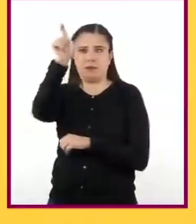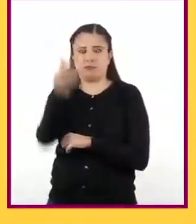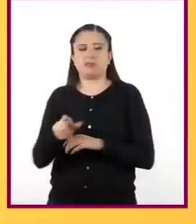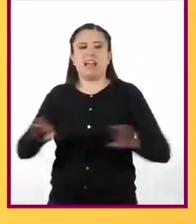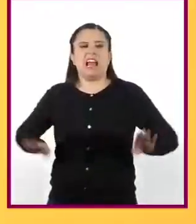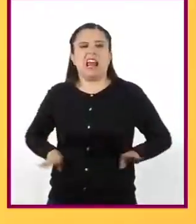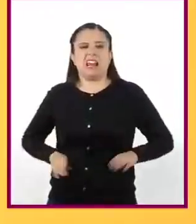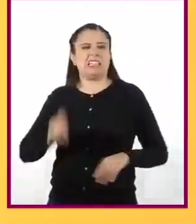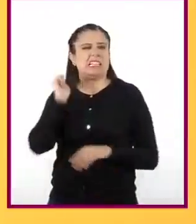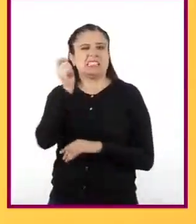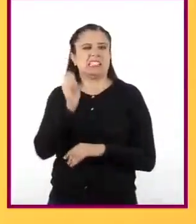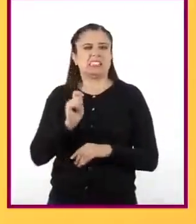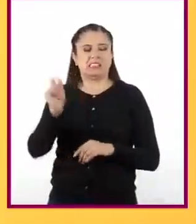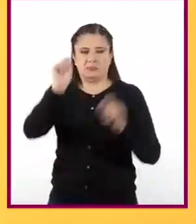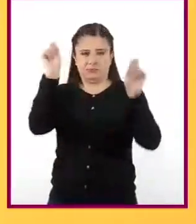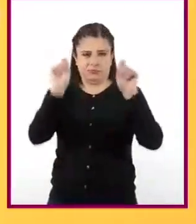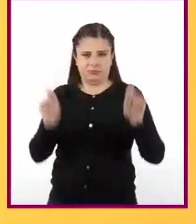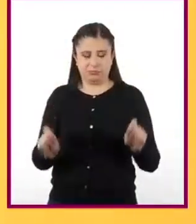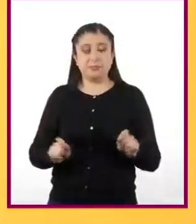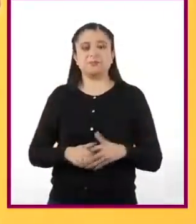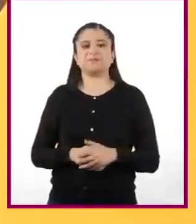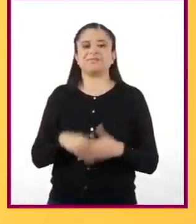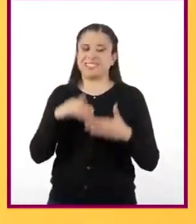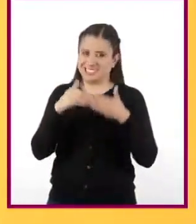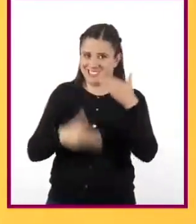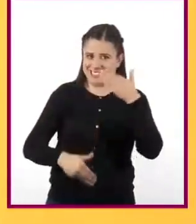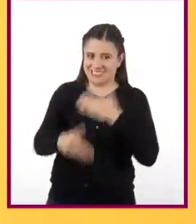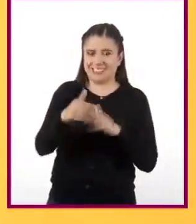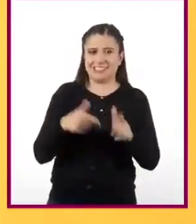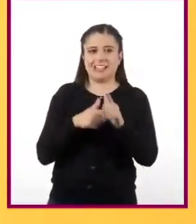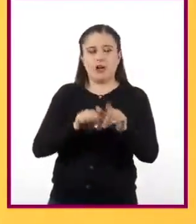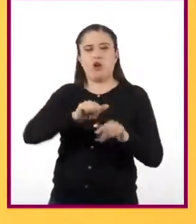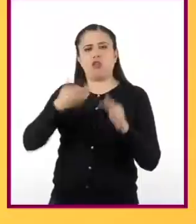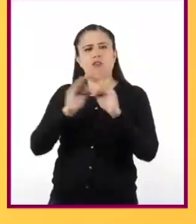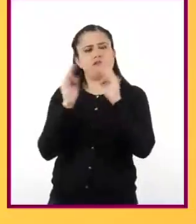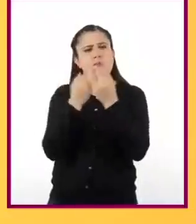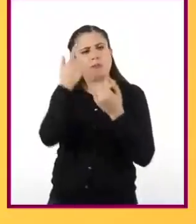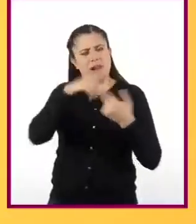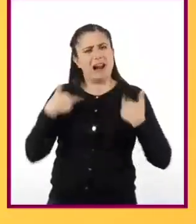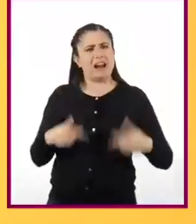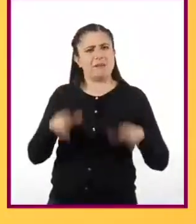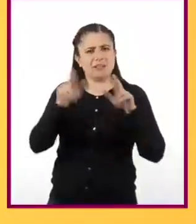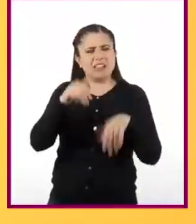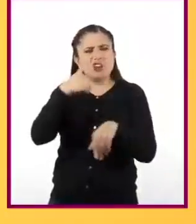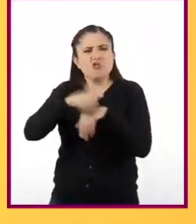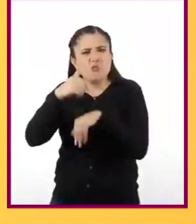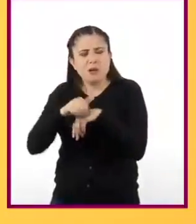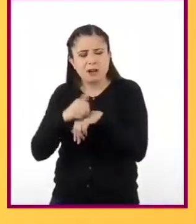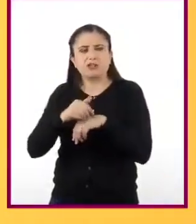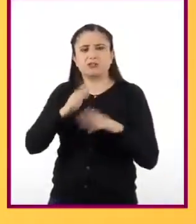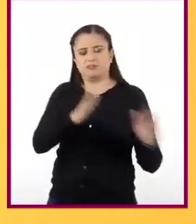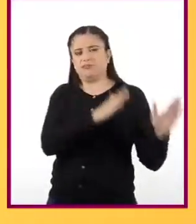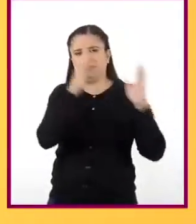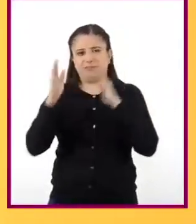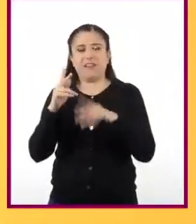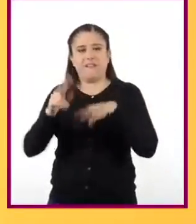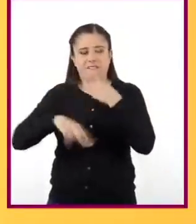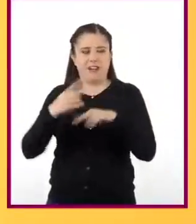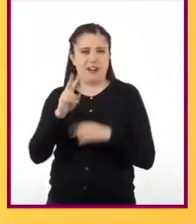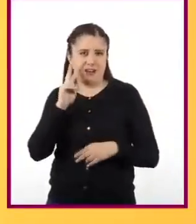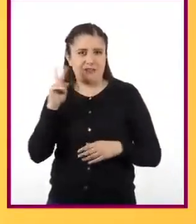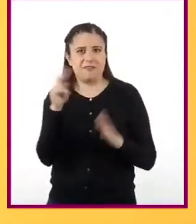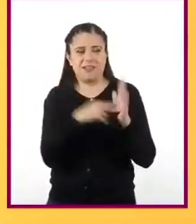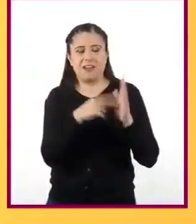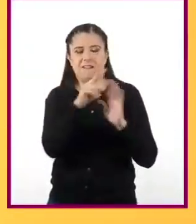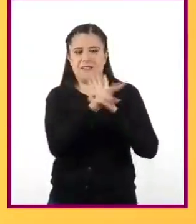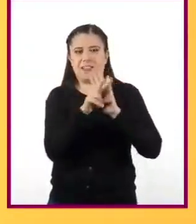histograma. Sigamos adelante para conocer otra forma de representar datos. Por consiguiente, vamos a observar